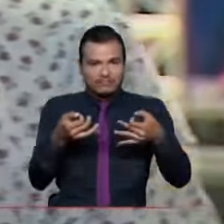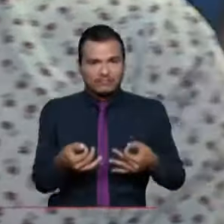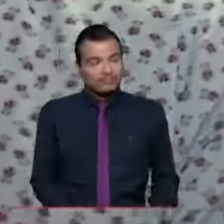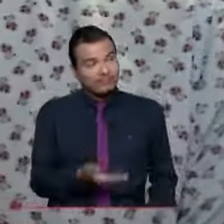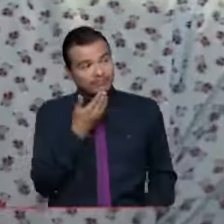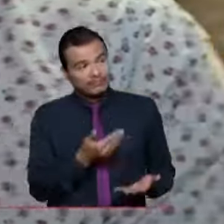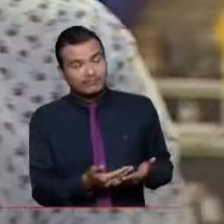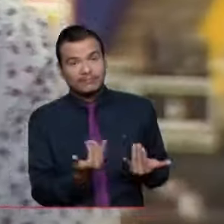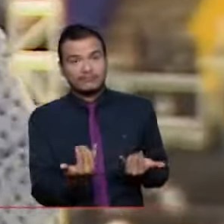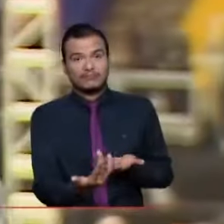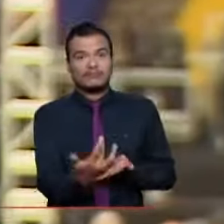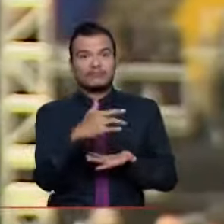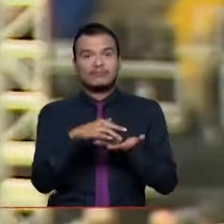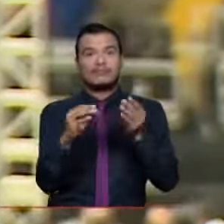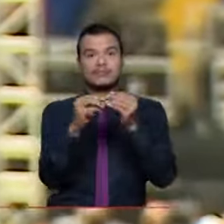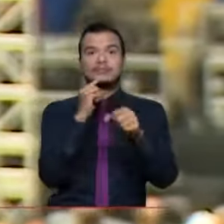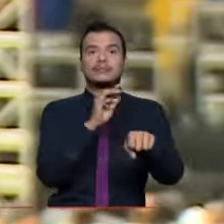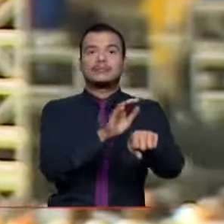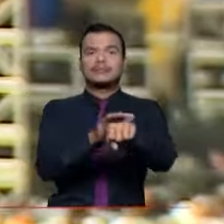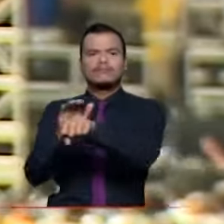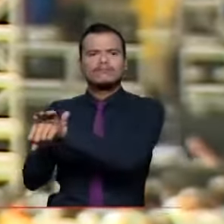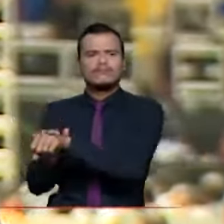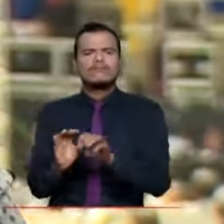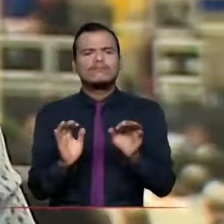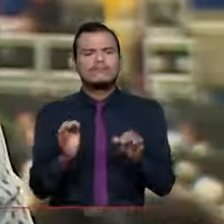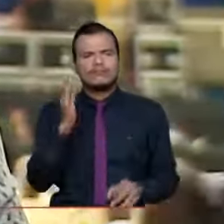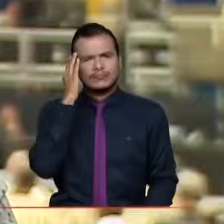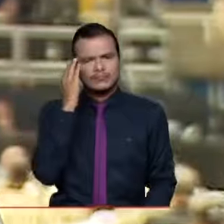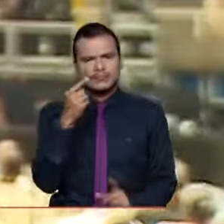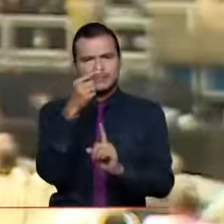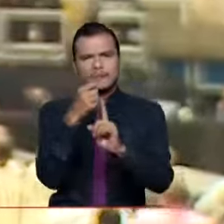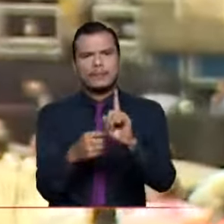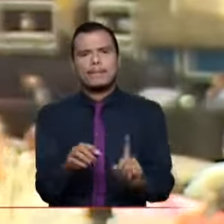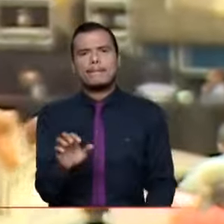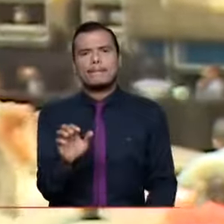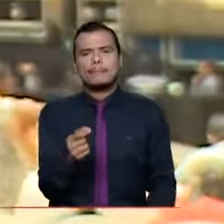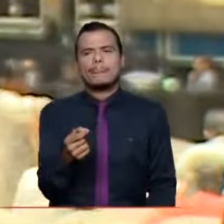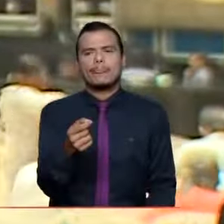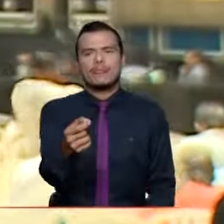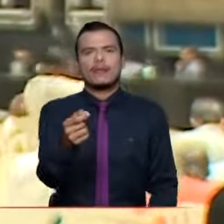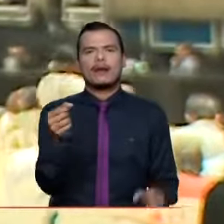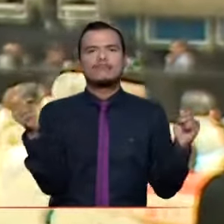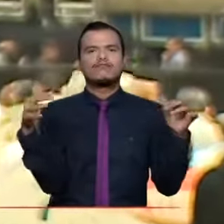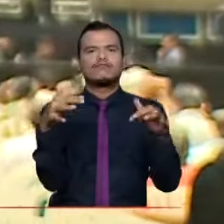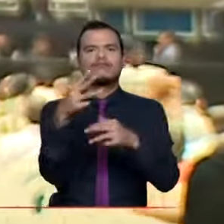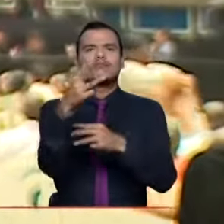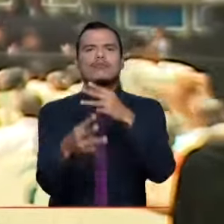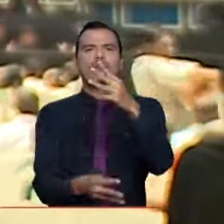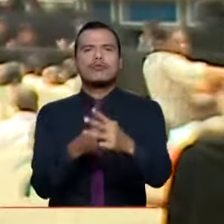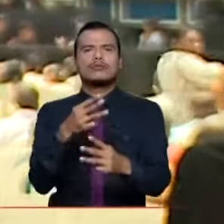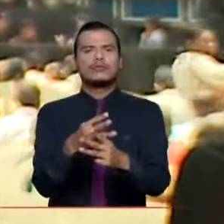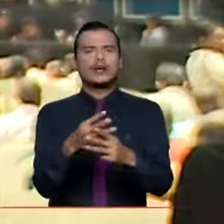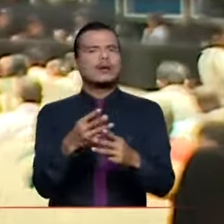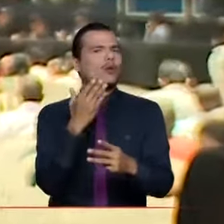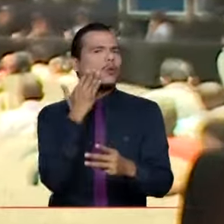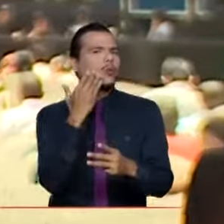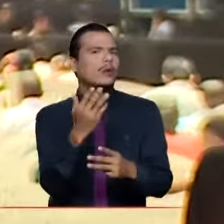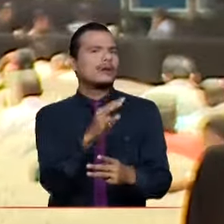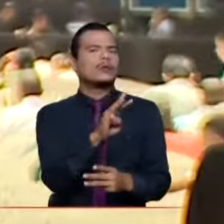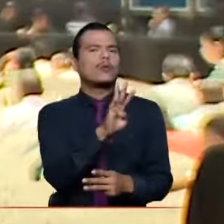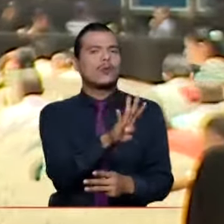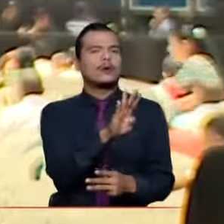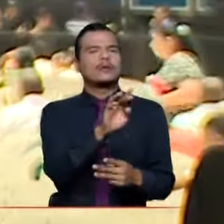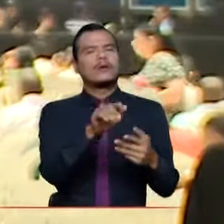Y también hay algo especial, porque en enero habrá la cumbre mundial, los días 4, 5 y